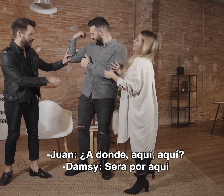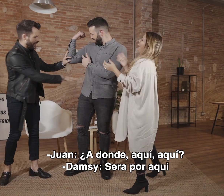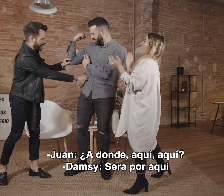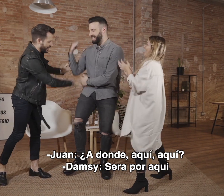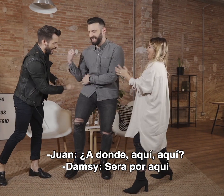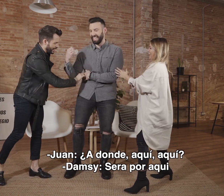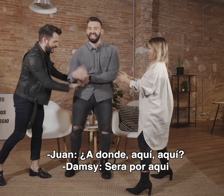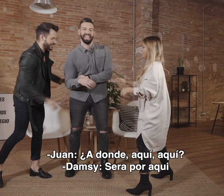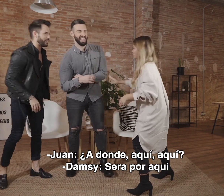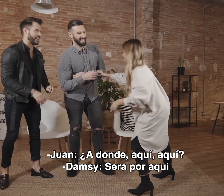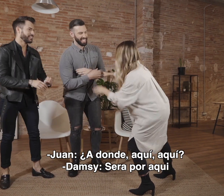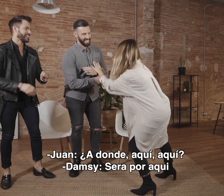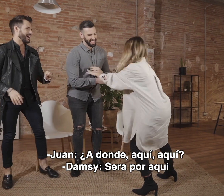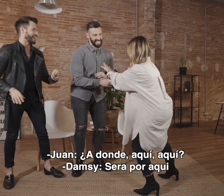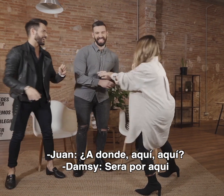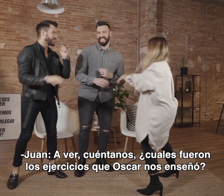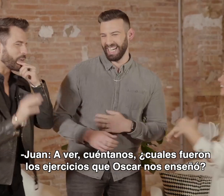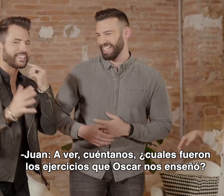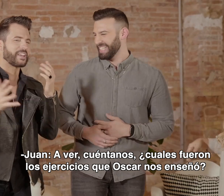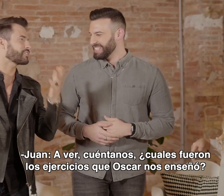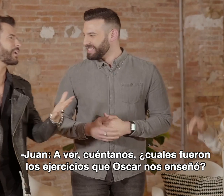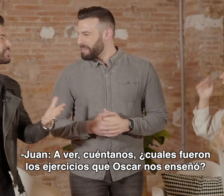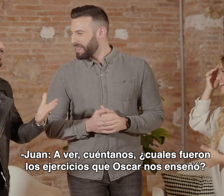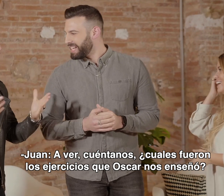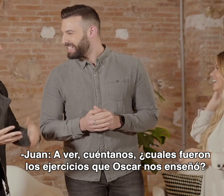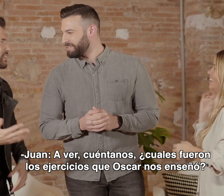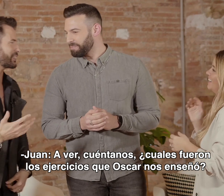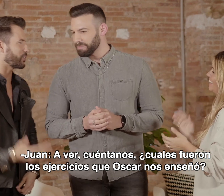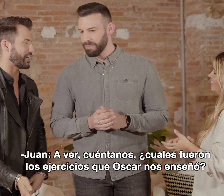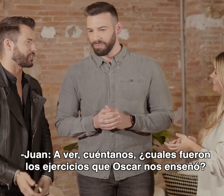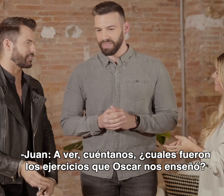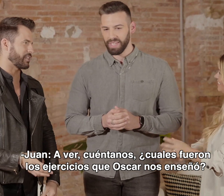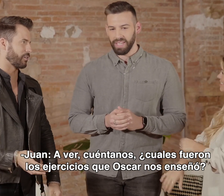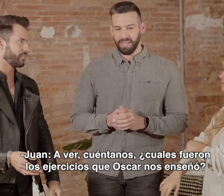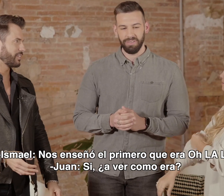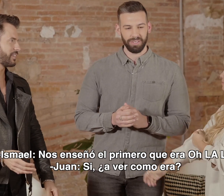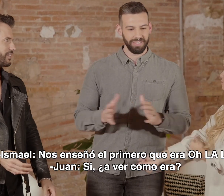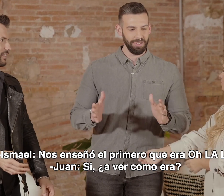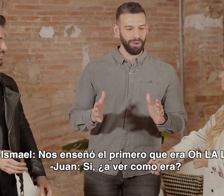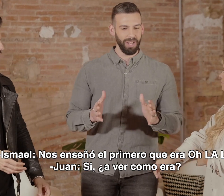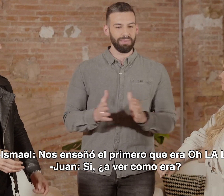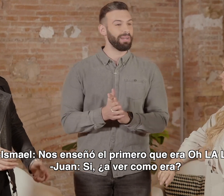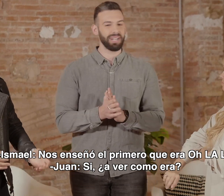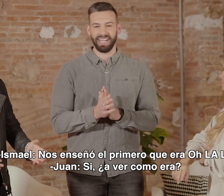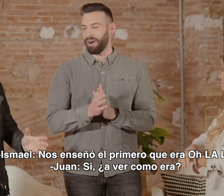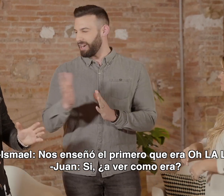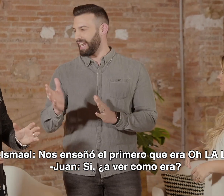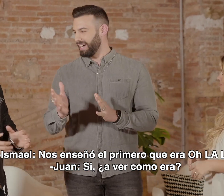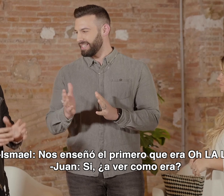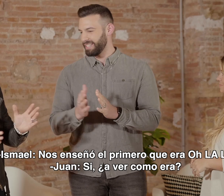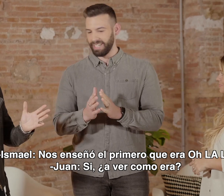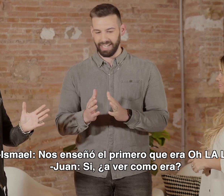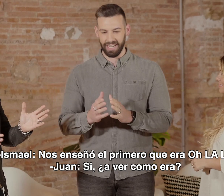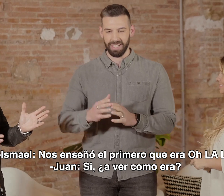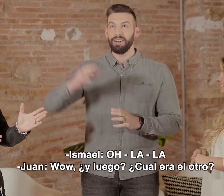cosa. ¿A dónde? ¿Aquí? Bueno, quedaban por aquí. A ver, cuéntanos, ¿cuáles fueron los ejercicios que Óscar nos enseñó? Nos enseñó el primero que era